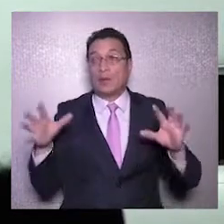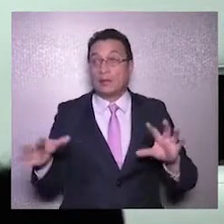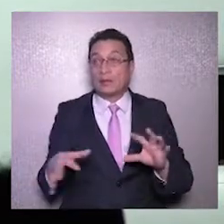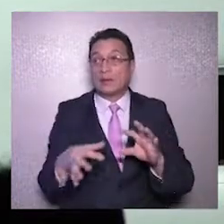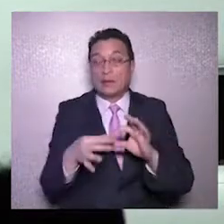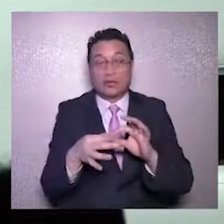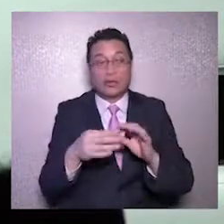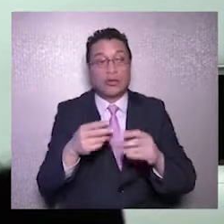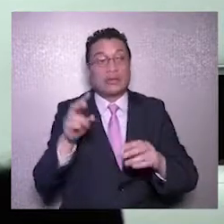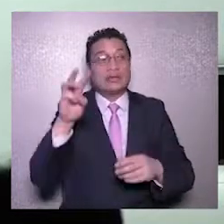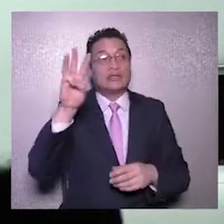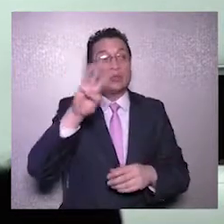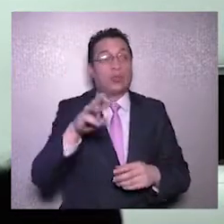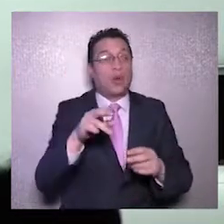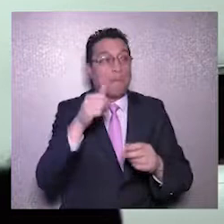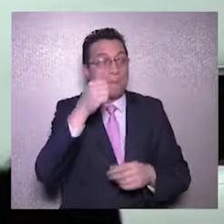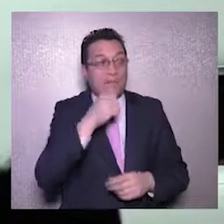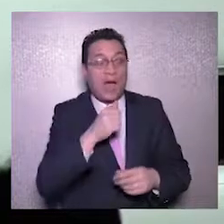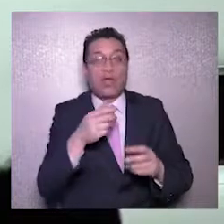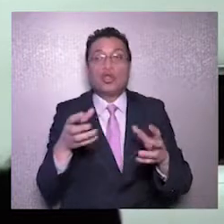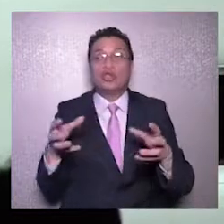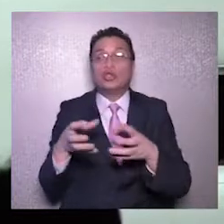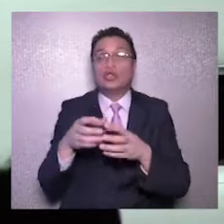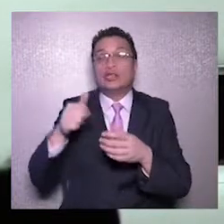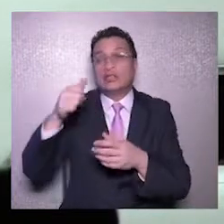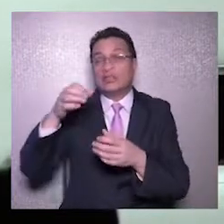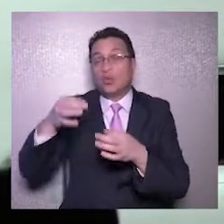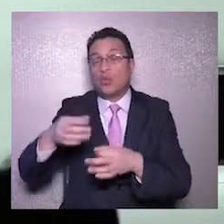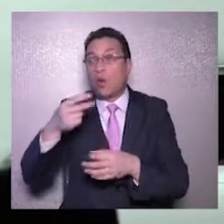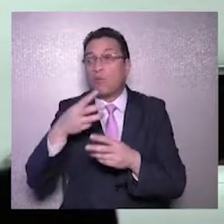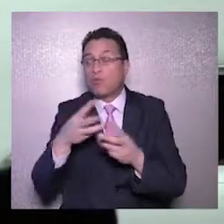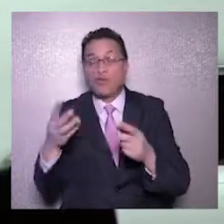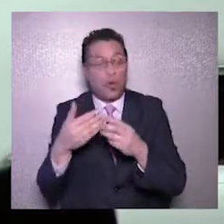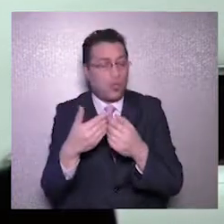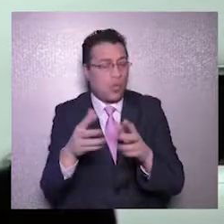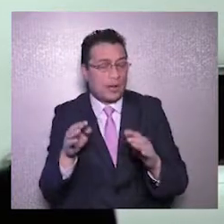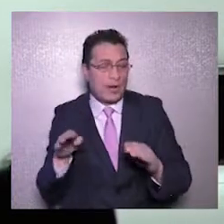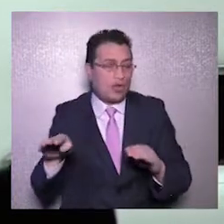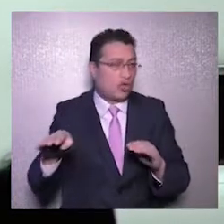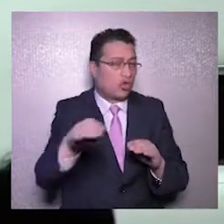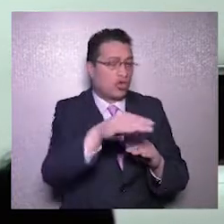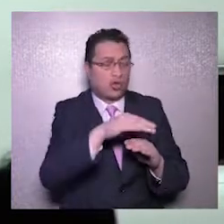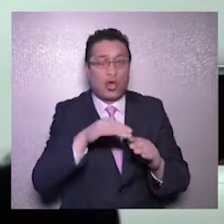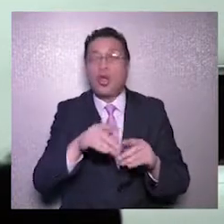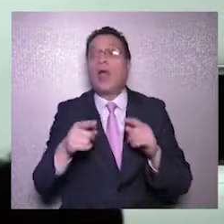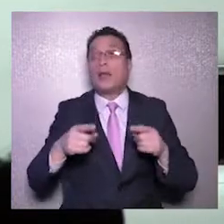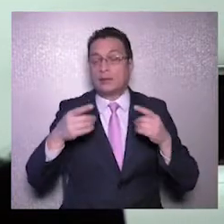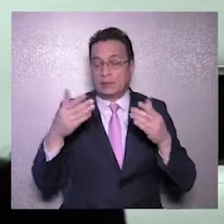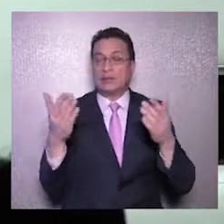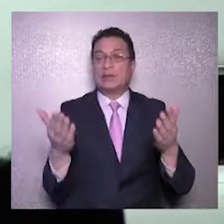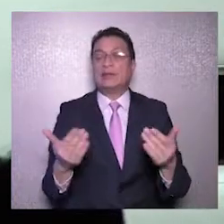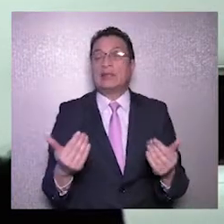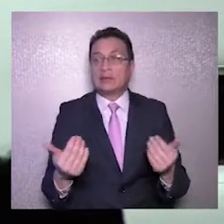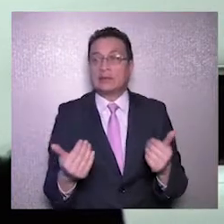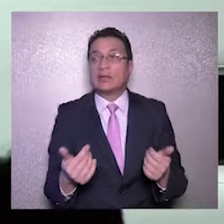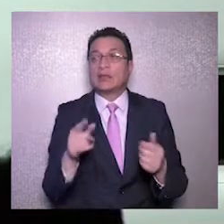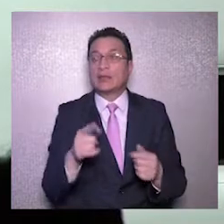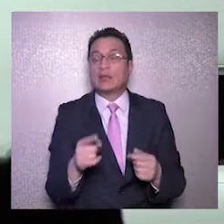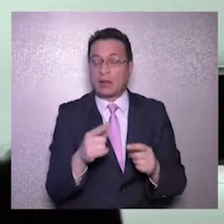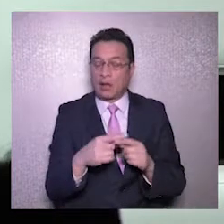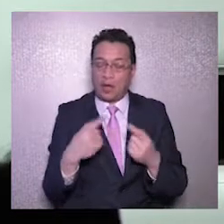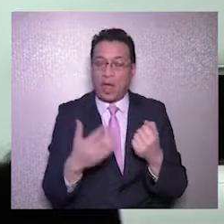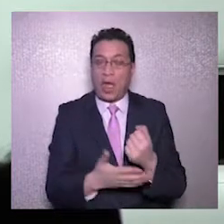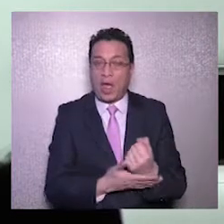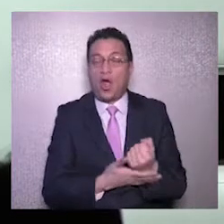relaciones seguros privados, seguros públicos, cualquiera sea la propuesta, en forma transversal también, se requiere la